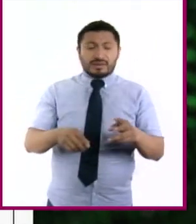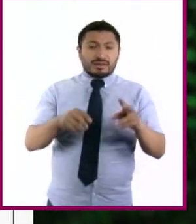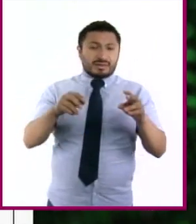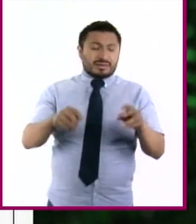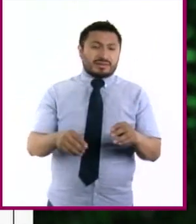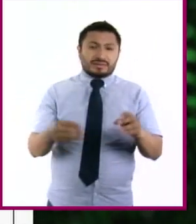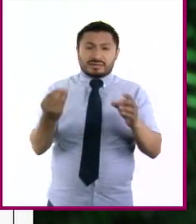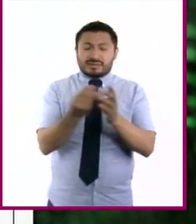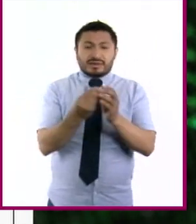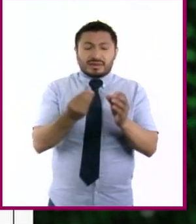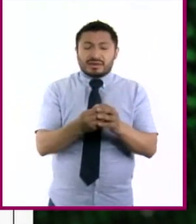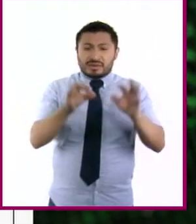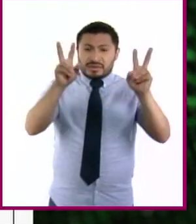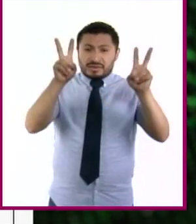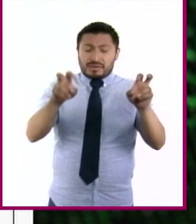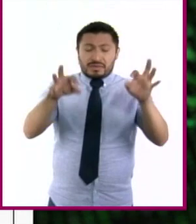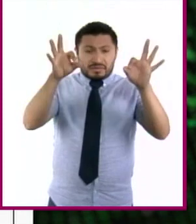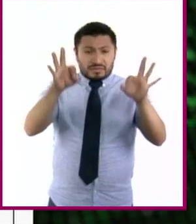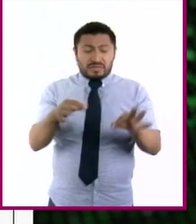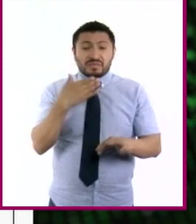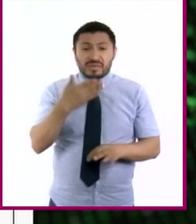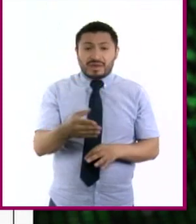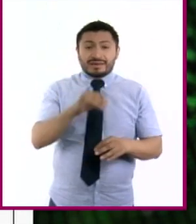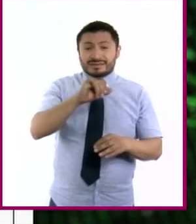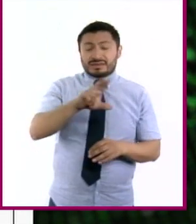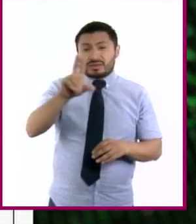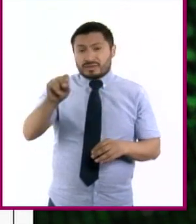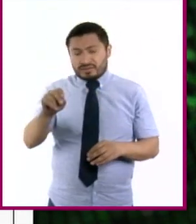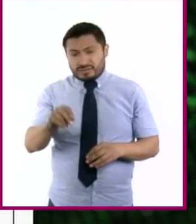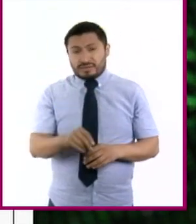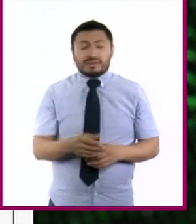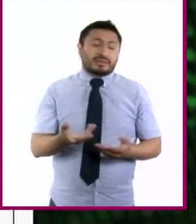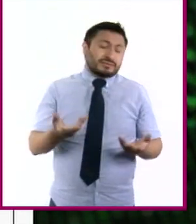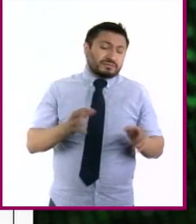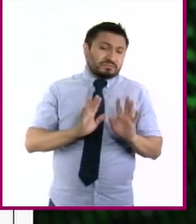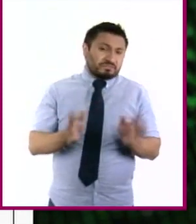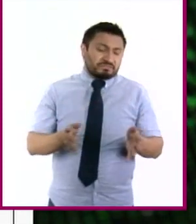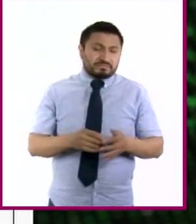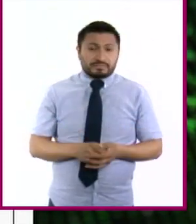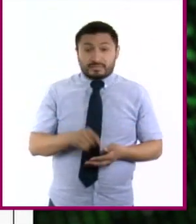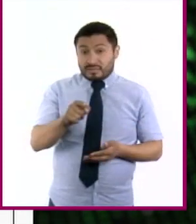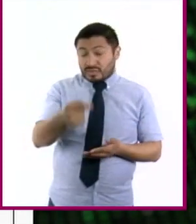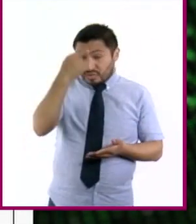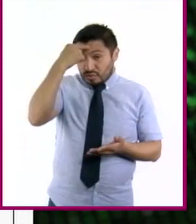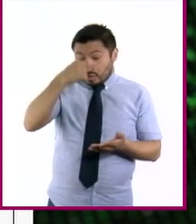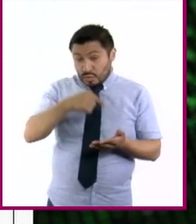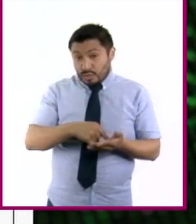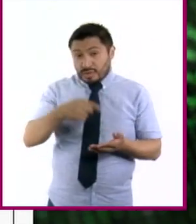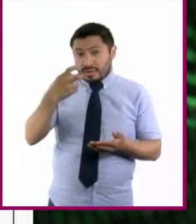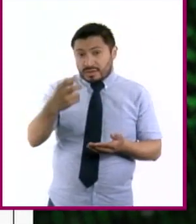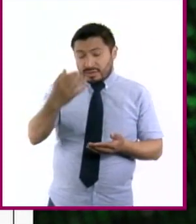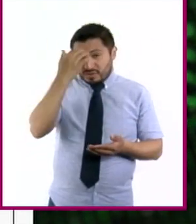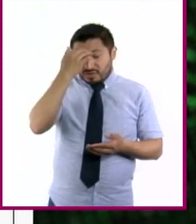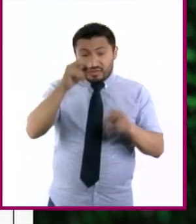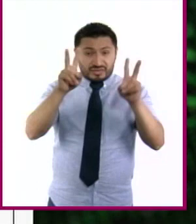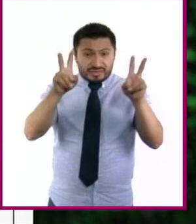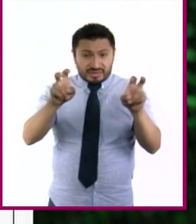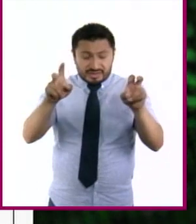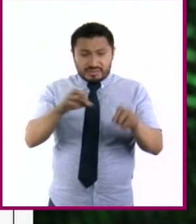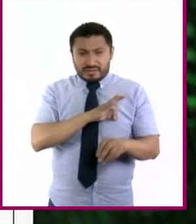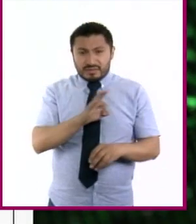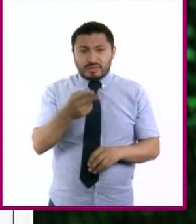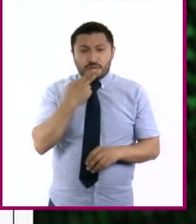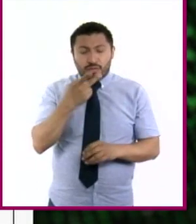la asignatura? Esta pregunta es cerrada y las opciones de respuesta son sí, no. ¿Crees que el conocimiento de esta materia lo puedas aplicar en tu